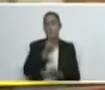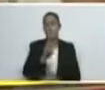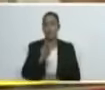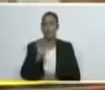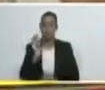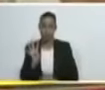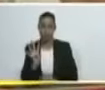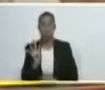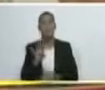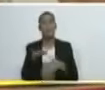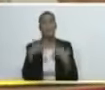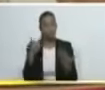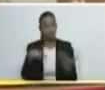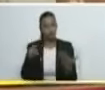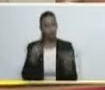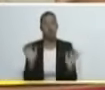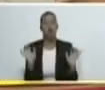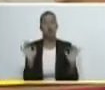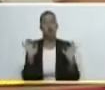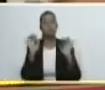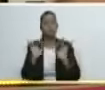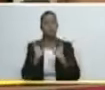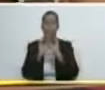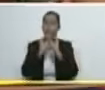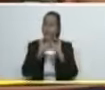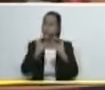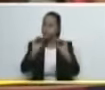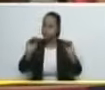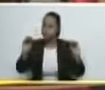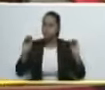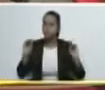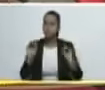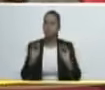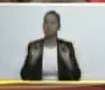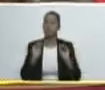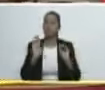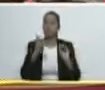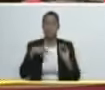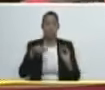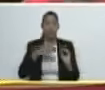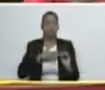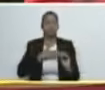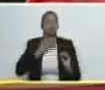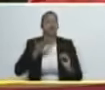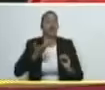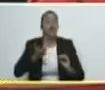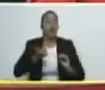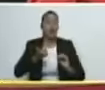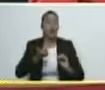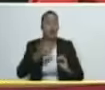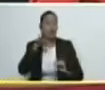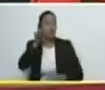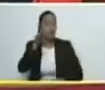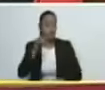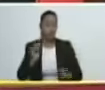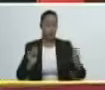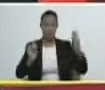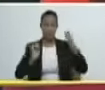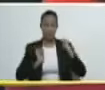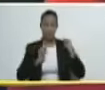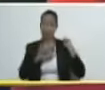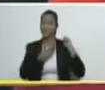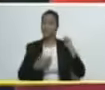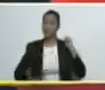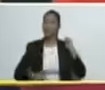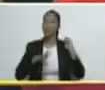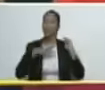eso tenemos esta convocatoria para que los que aspiran a la presidencia de la República se puedan